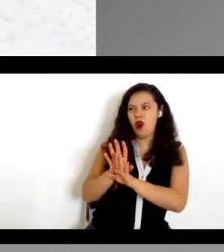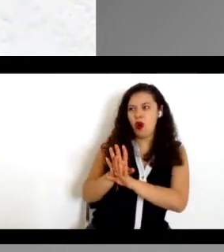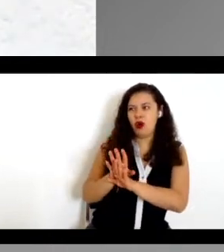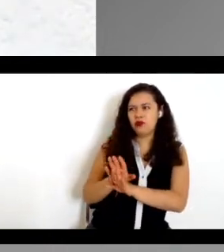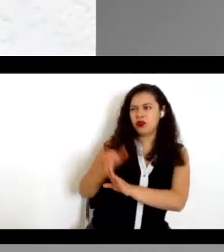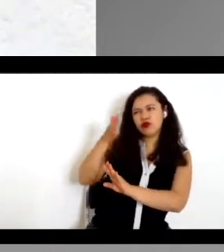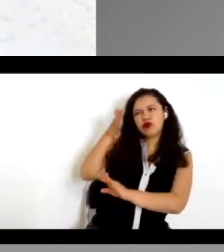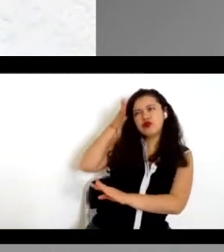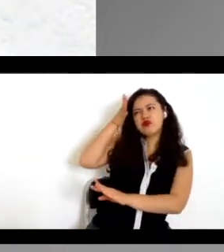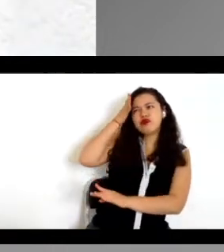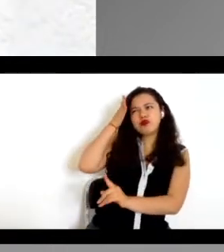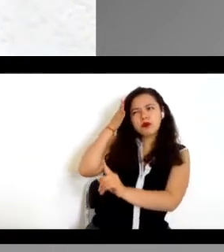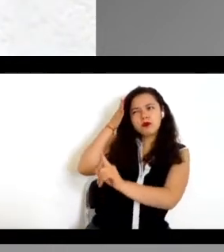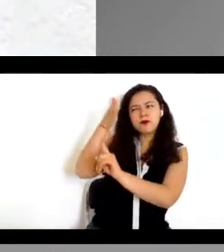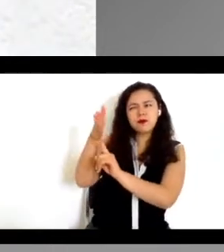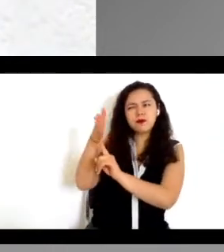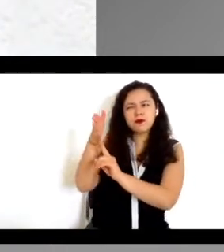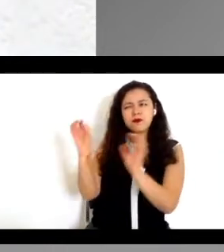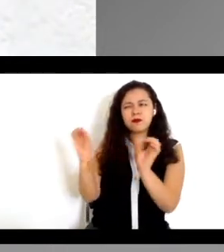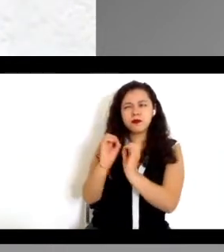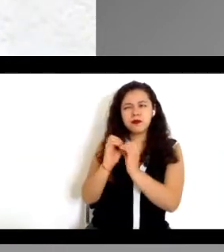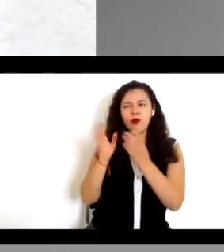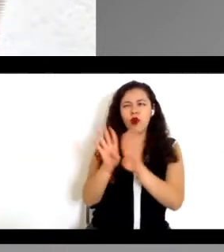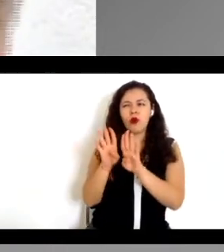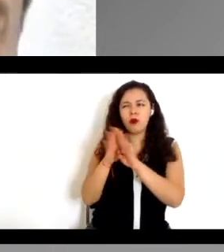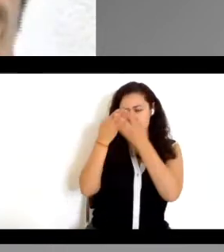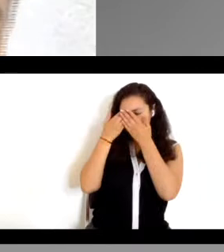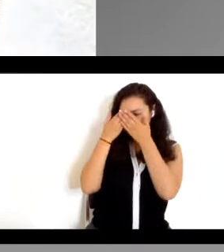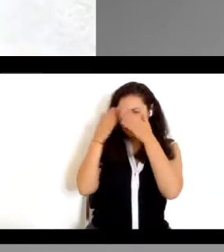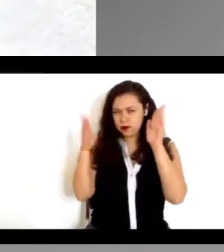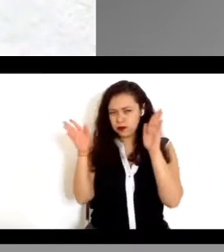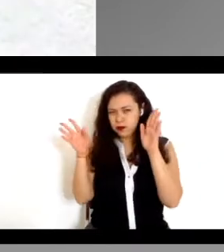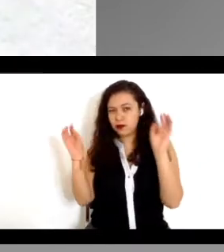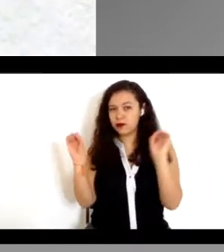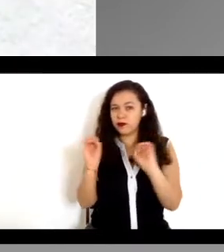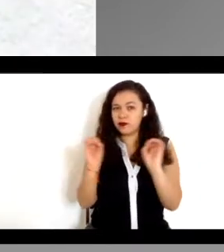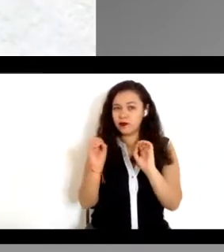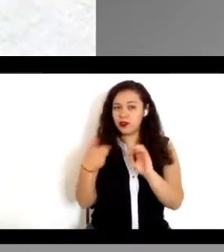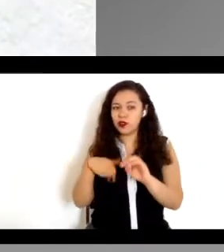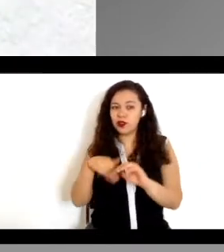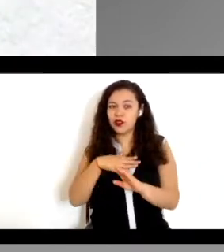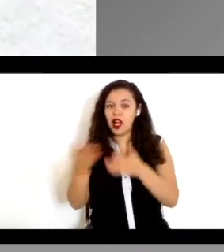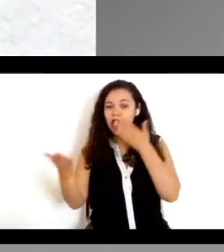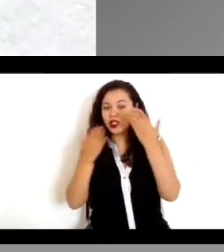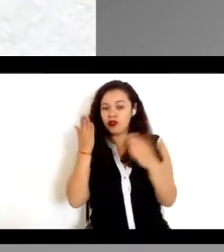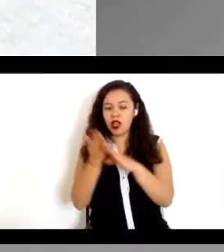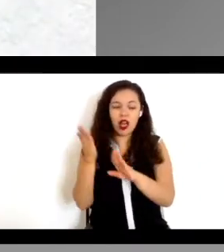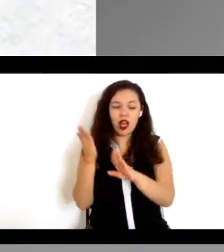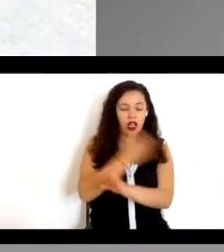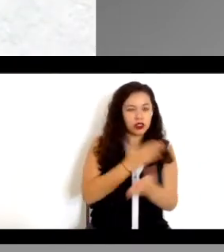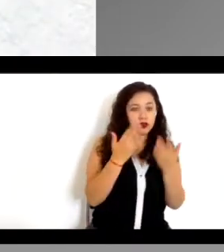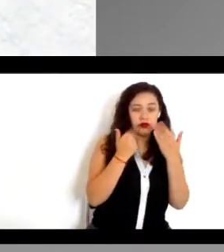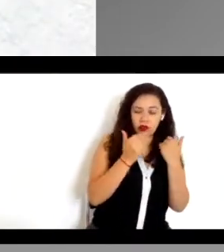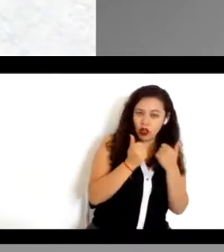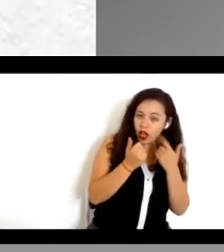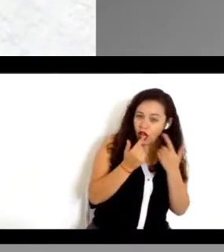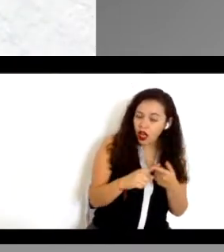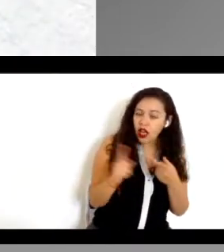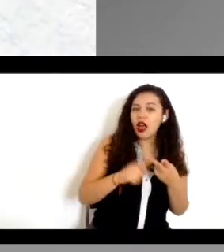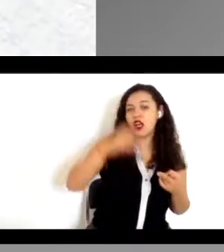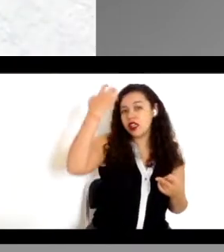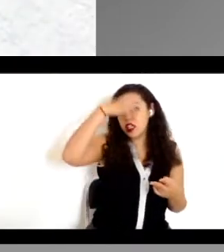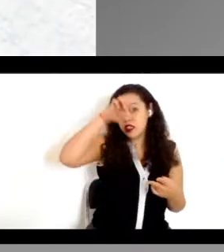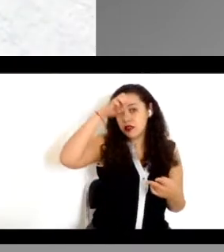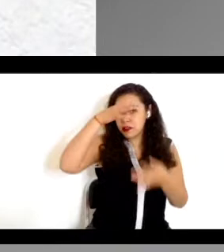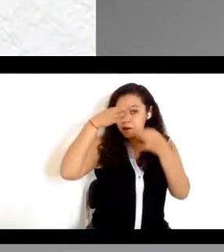esa visión abierta porque no tenemos la preparación académica, porque no tenemos la experiencia adecuada